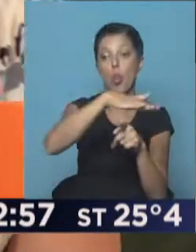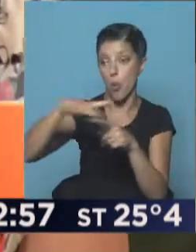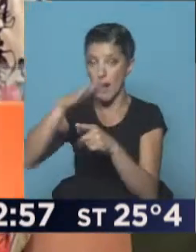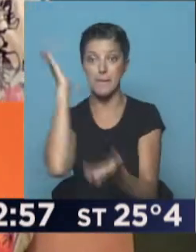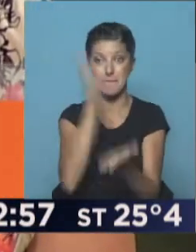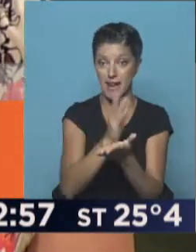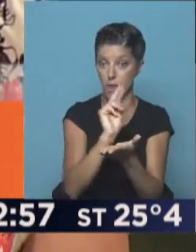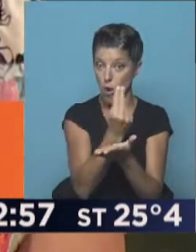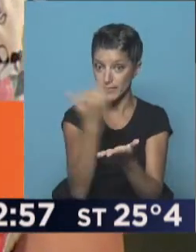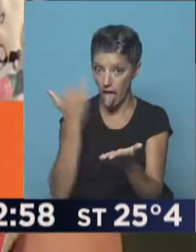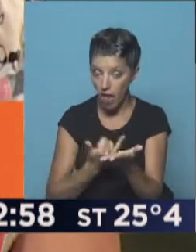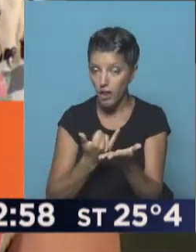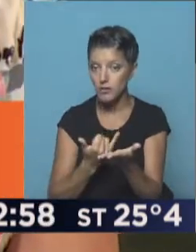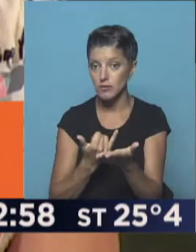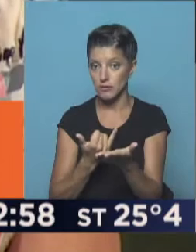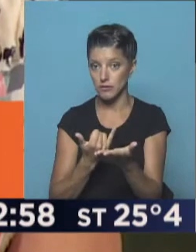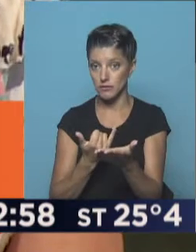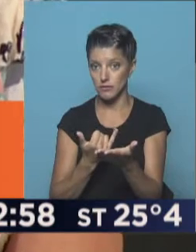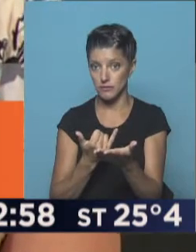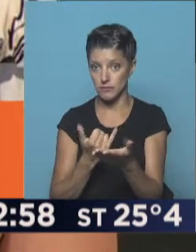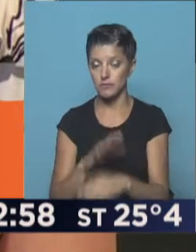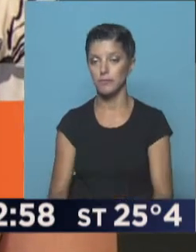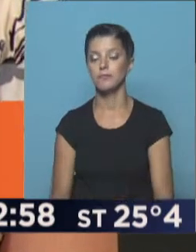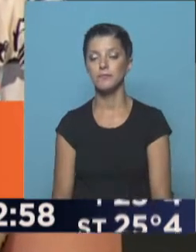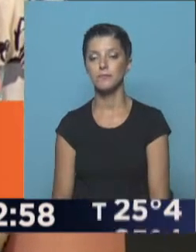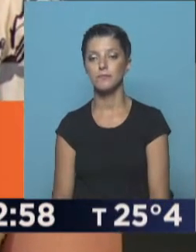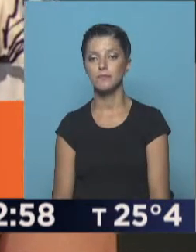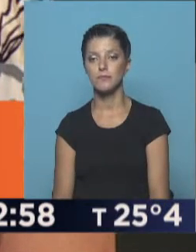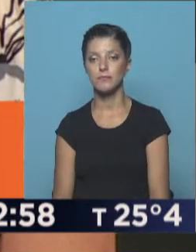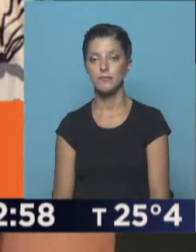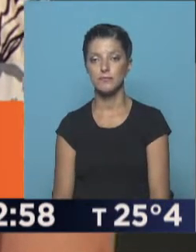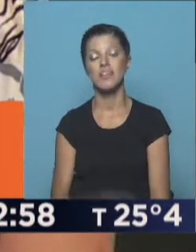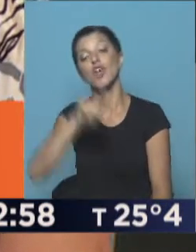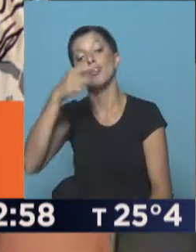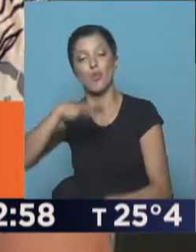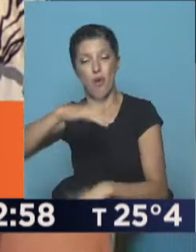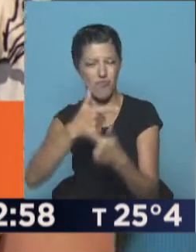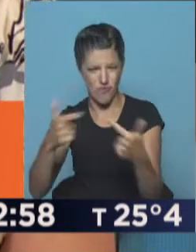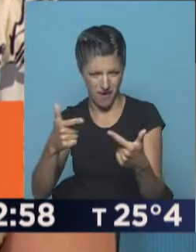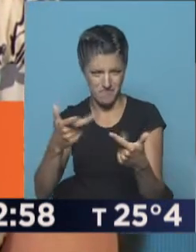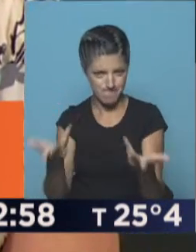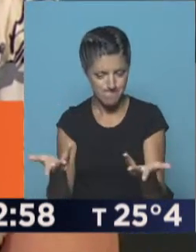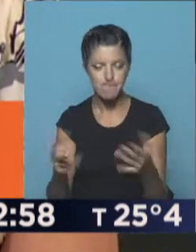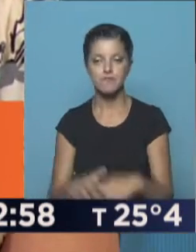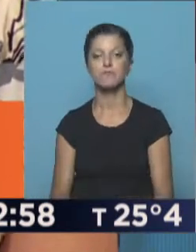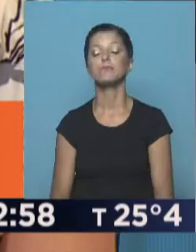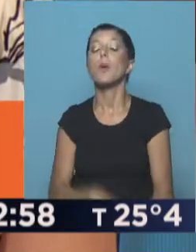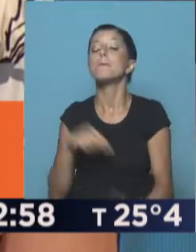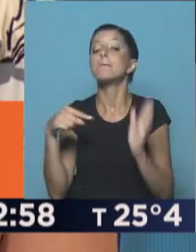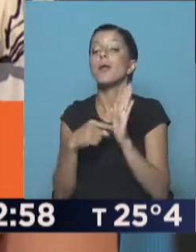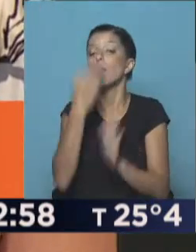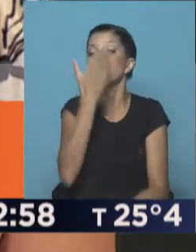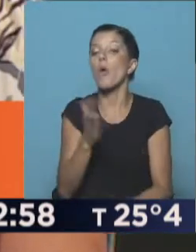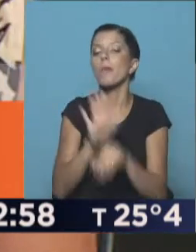como situación final para la justicia de un ser humano. Bueno, es muy controvertido, pero él ha tomado esto como